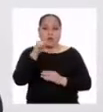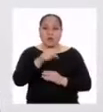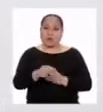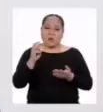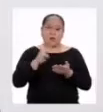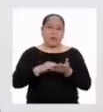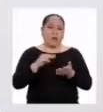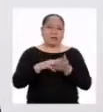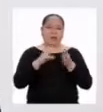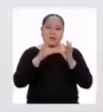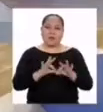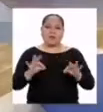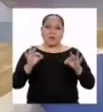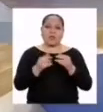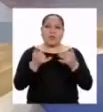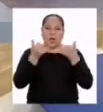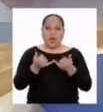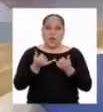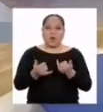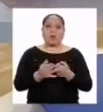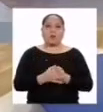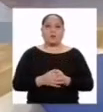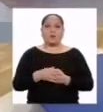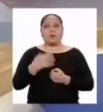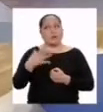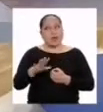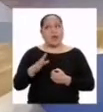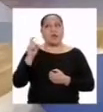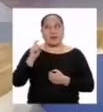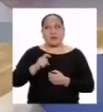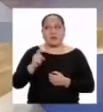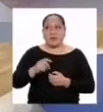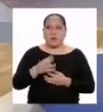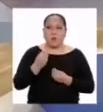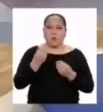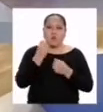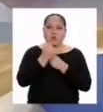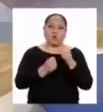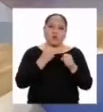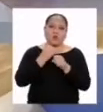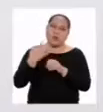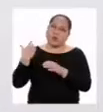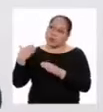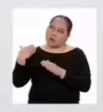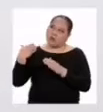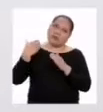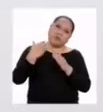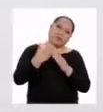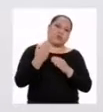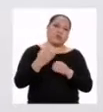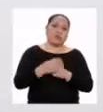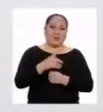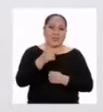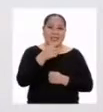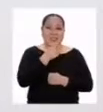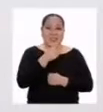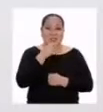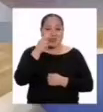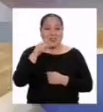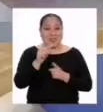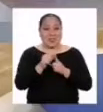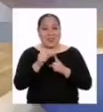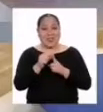relevancia últimamente. Ya tocaba también a tantos años de normalización. ¿Y ya te gustó la